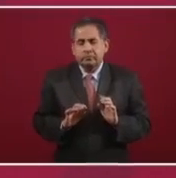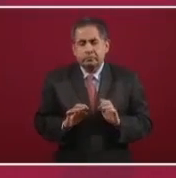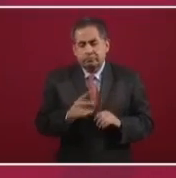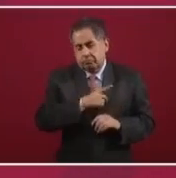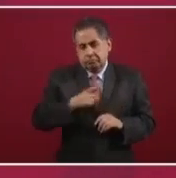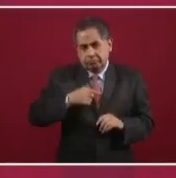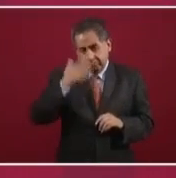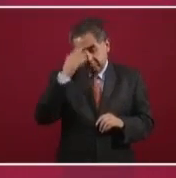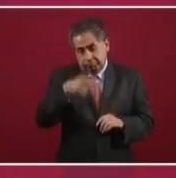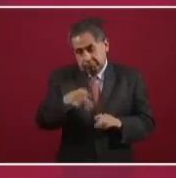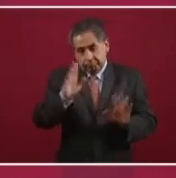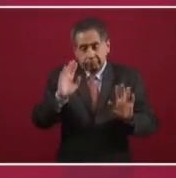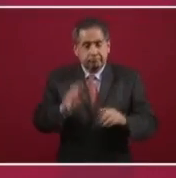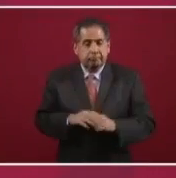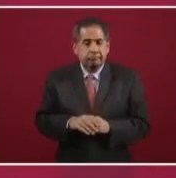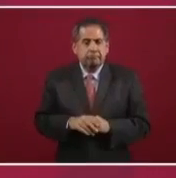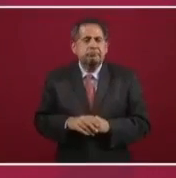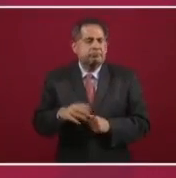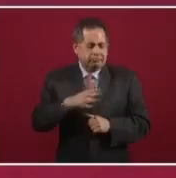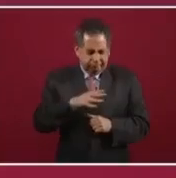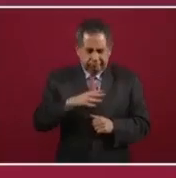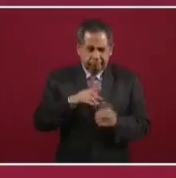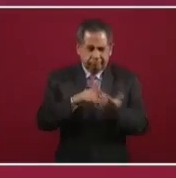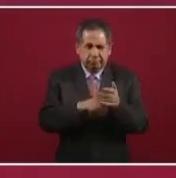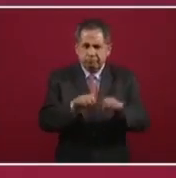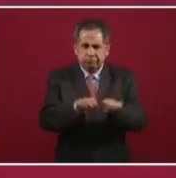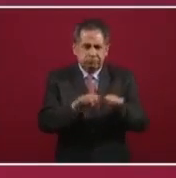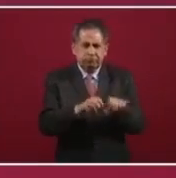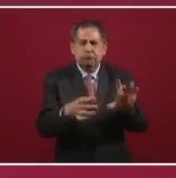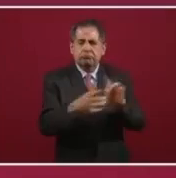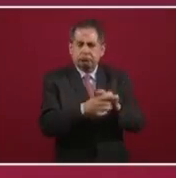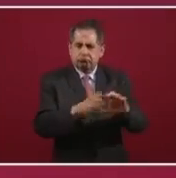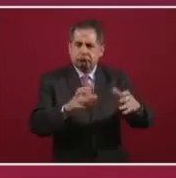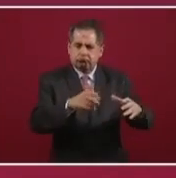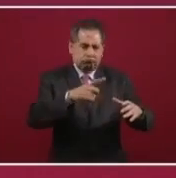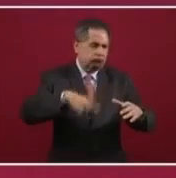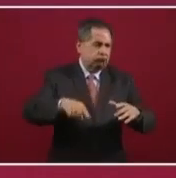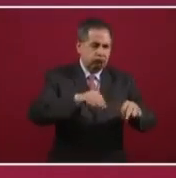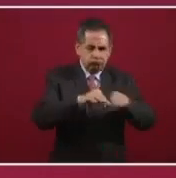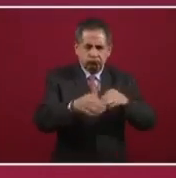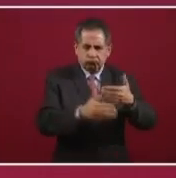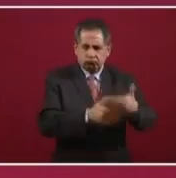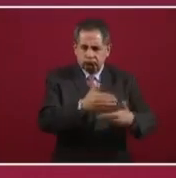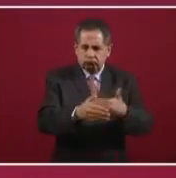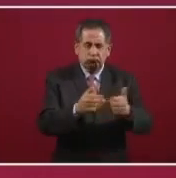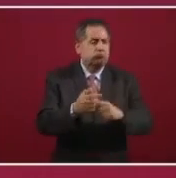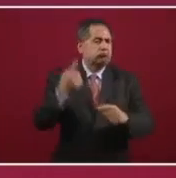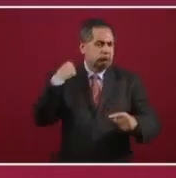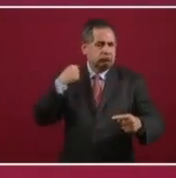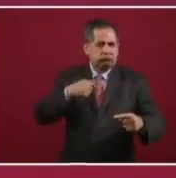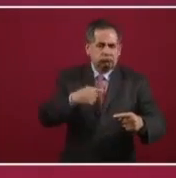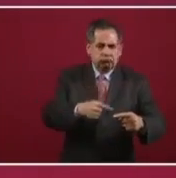debe de haber tenido. Existe este equipo que ha venido trabajando de tiempo atrás sobre